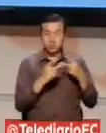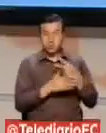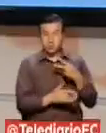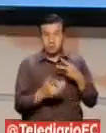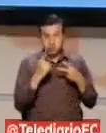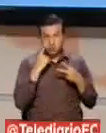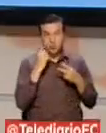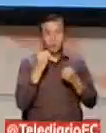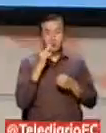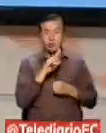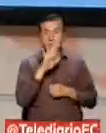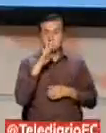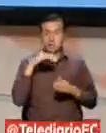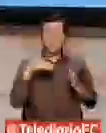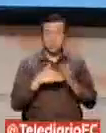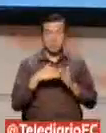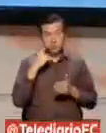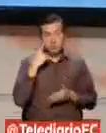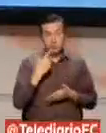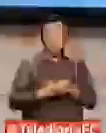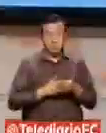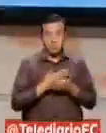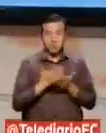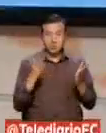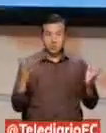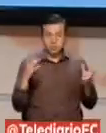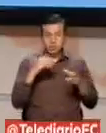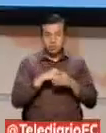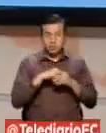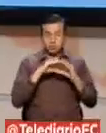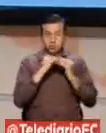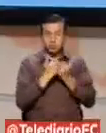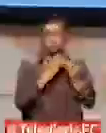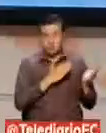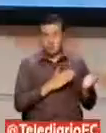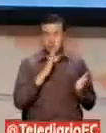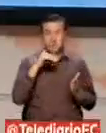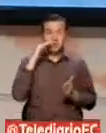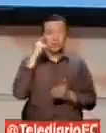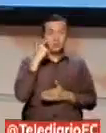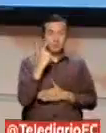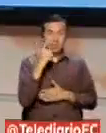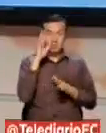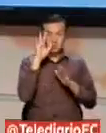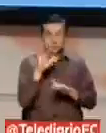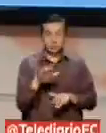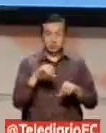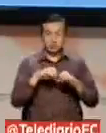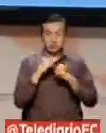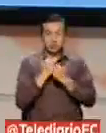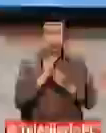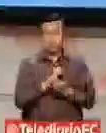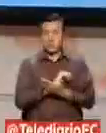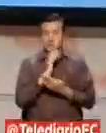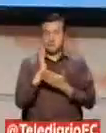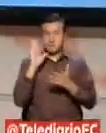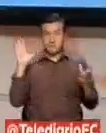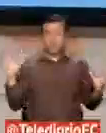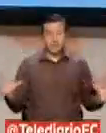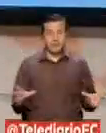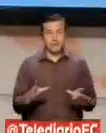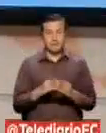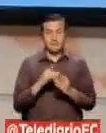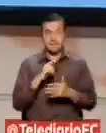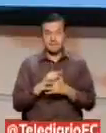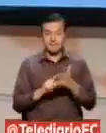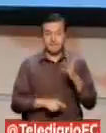y los más de 35 mil documentos que reposan en este momento en la comisión y que luego serán entregados a la Secretaría de la Asamblea, que nos han permitido tener todo este